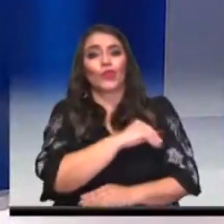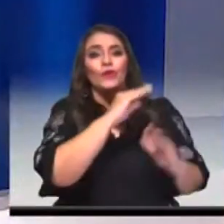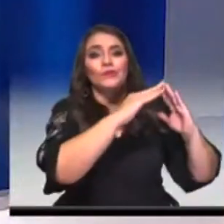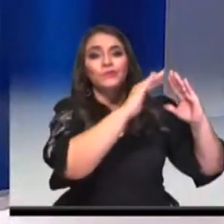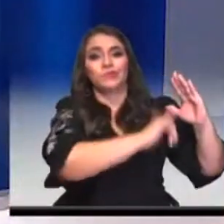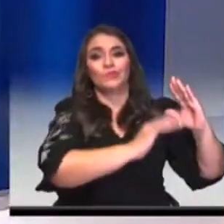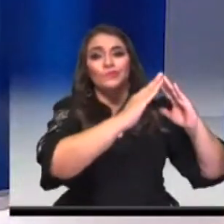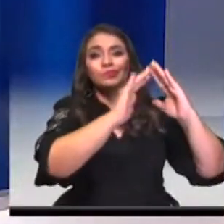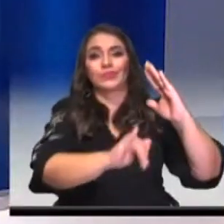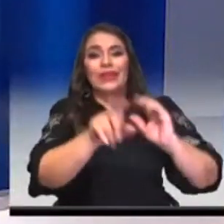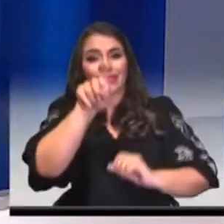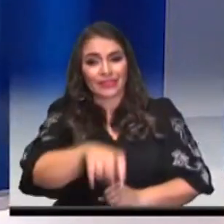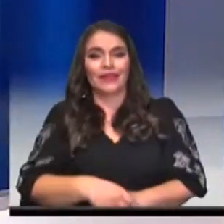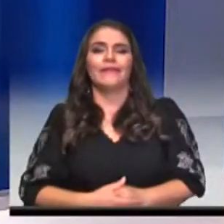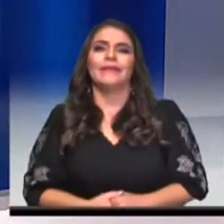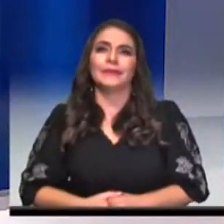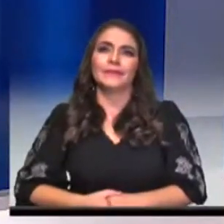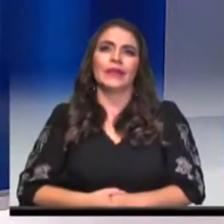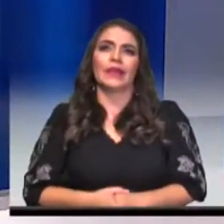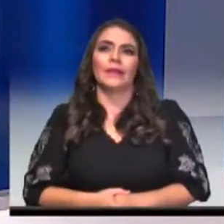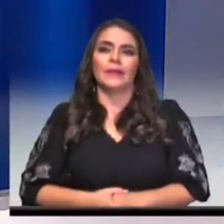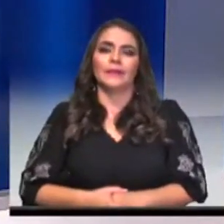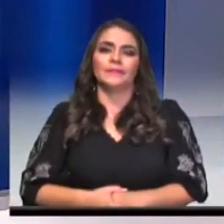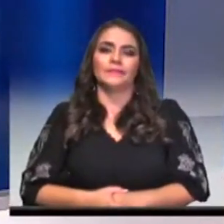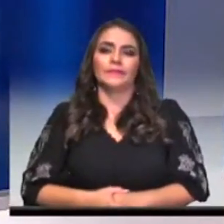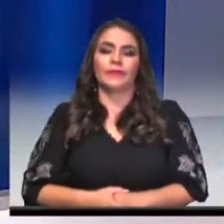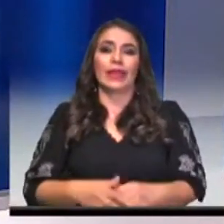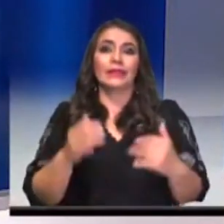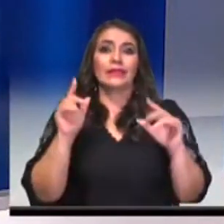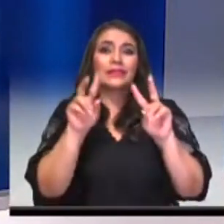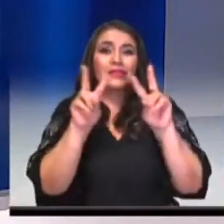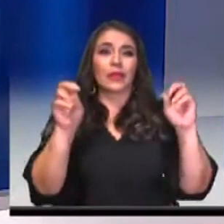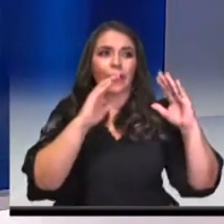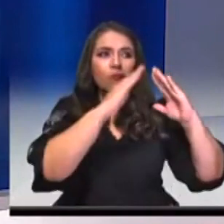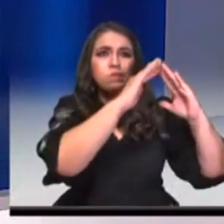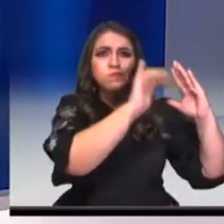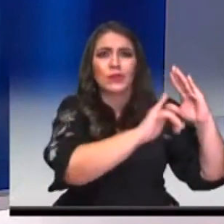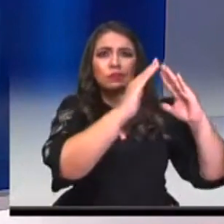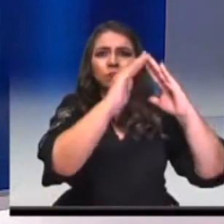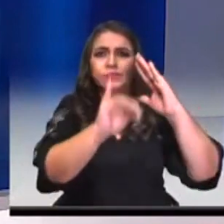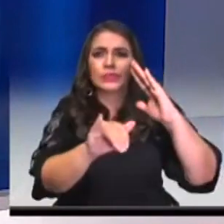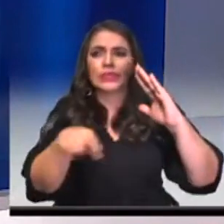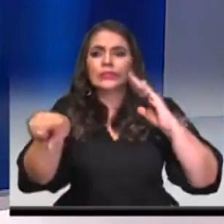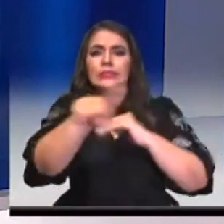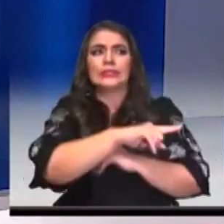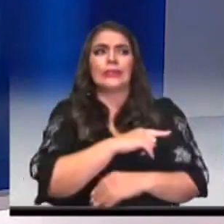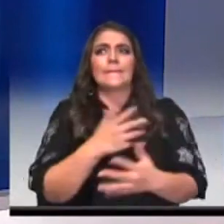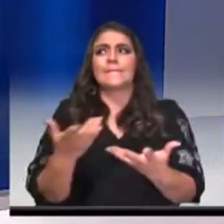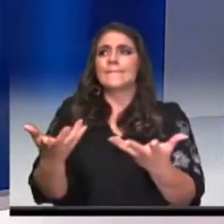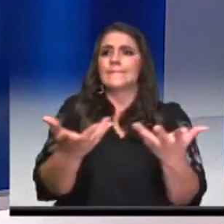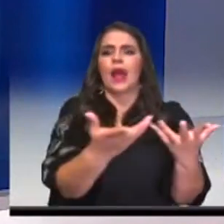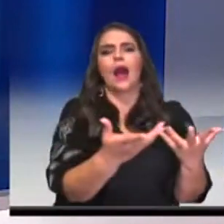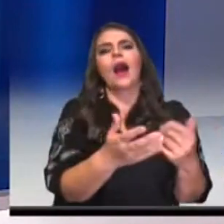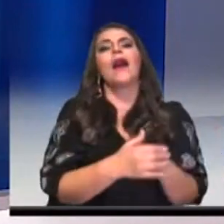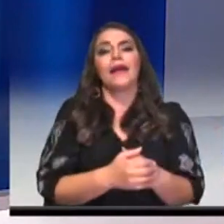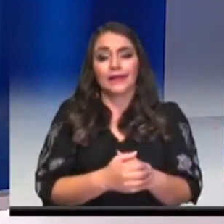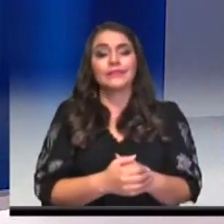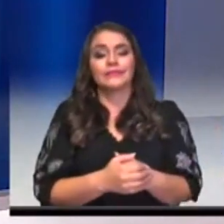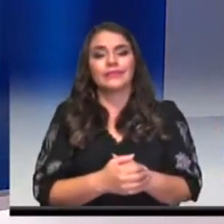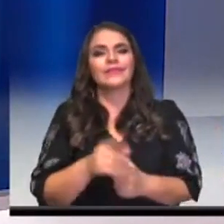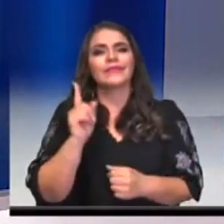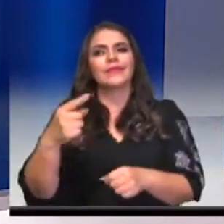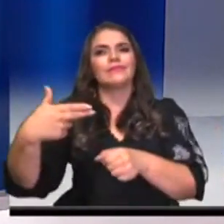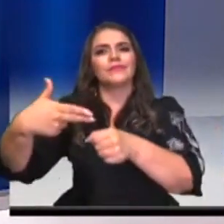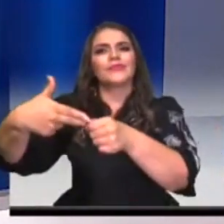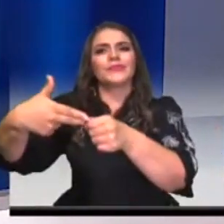Y también debido al confinamiento nacional por el COVID-19, las estaciones de gasolina vieron reducidas sus ventas en más de 70%. A esto